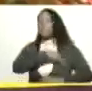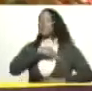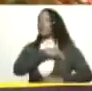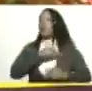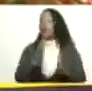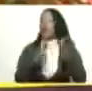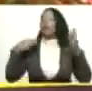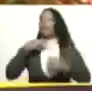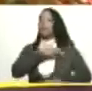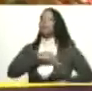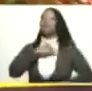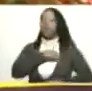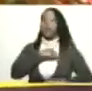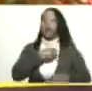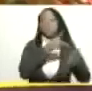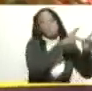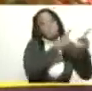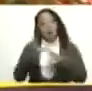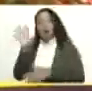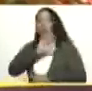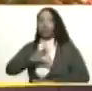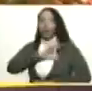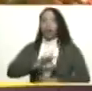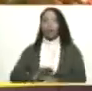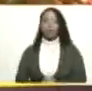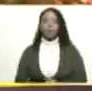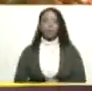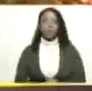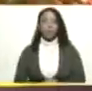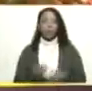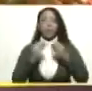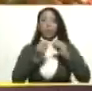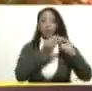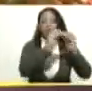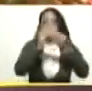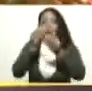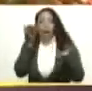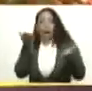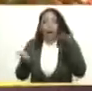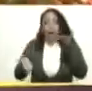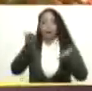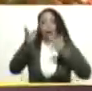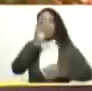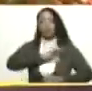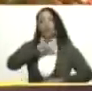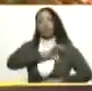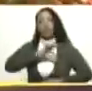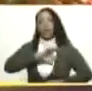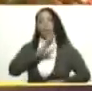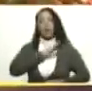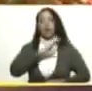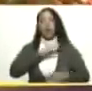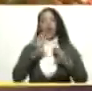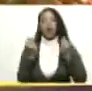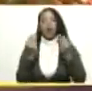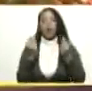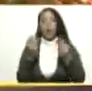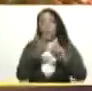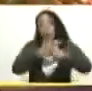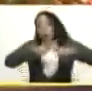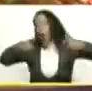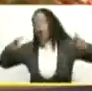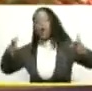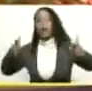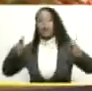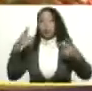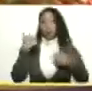grandes misiones, planes sociales, para mantener la estabilidad social, la estabilidad económica y el crecimiento